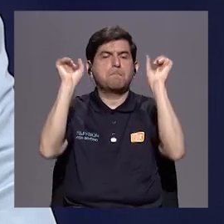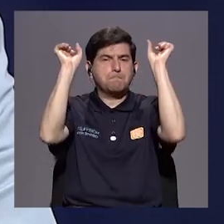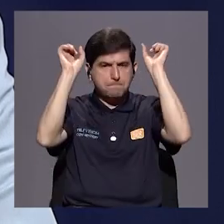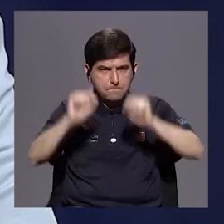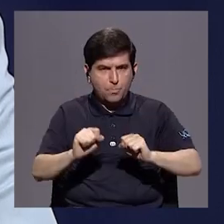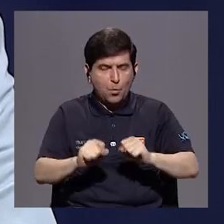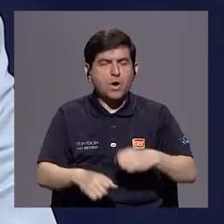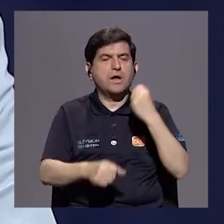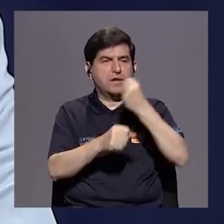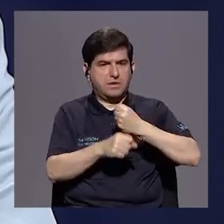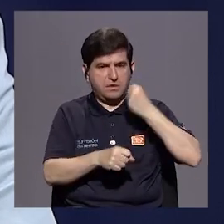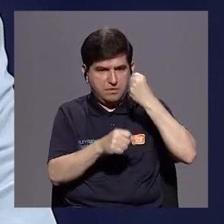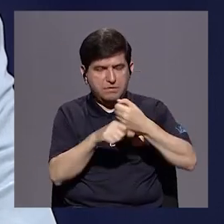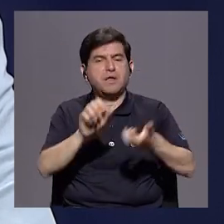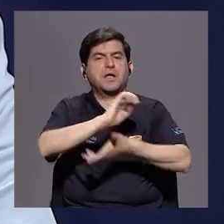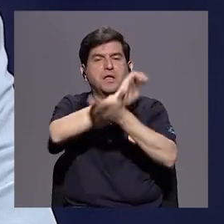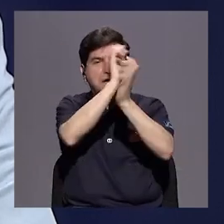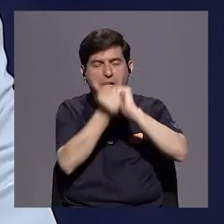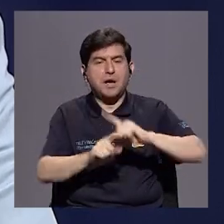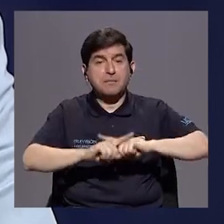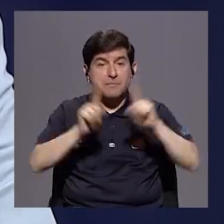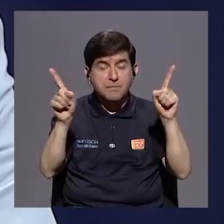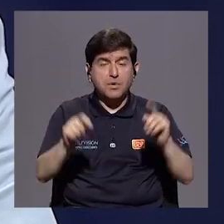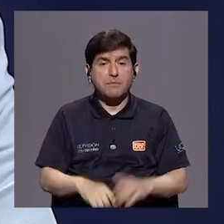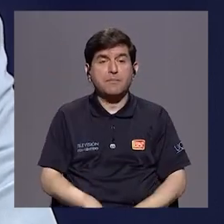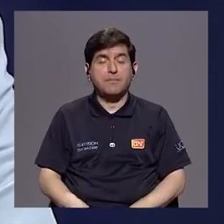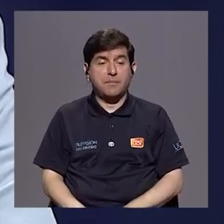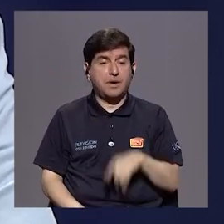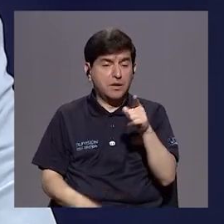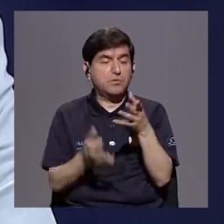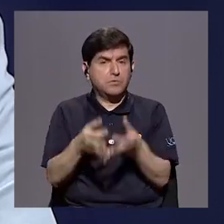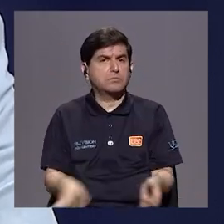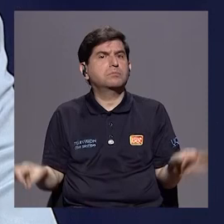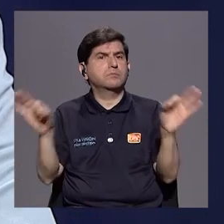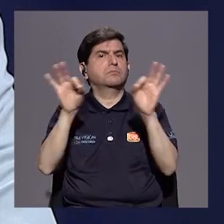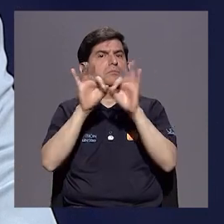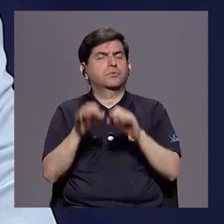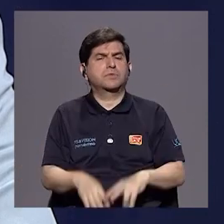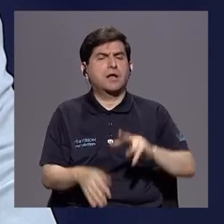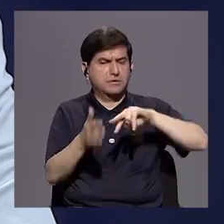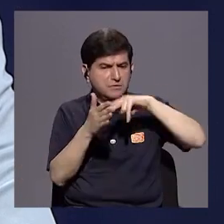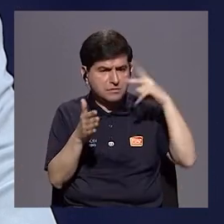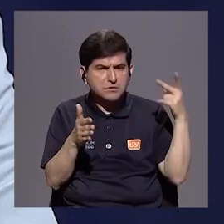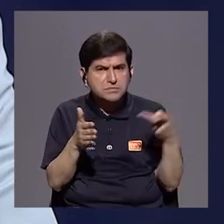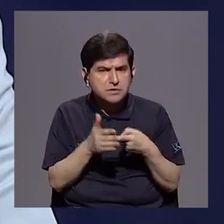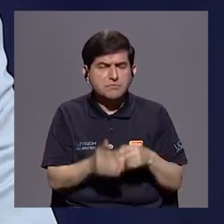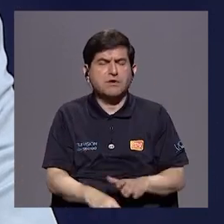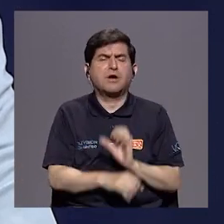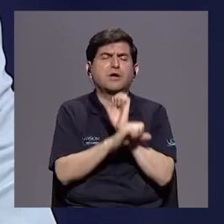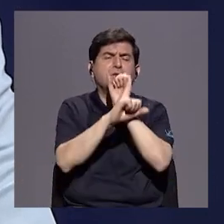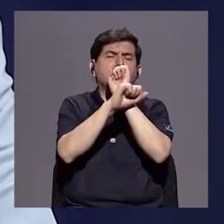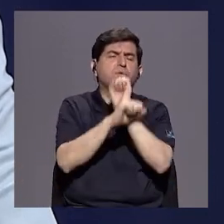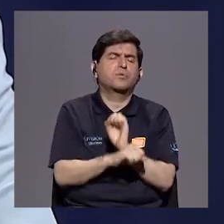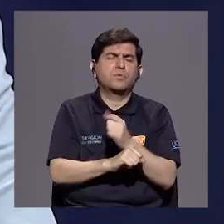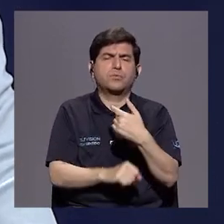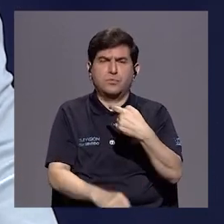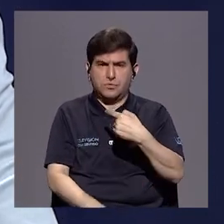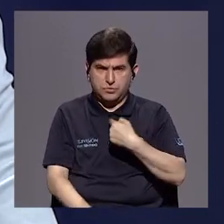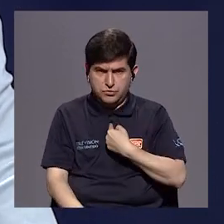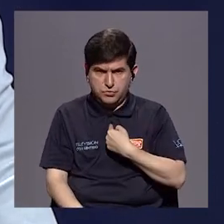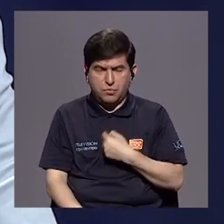capaz de hacer esos esfuerzos y cambios pero son cambios significativos cambios que significan acostumbrarme a